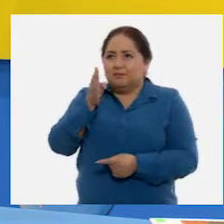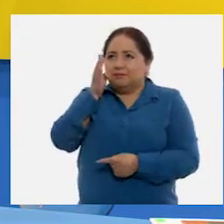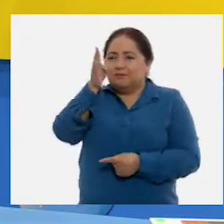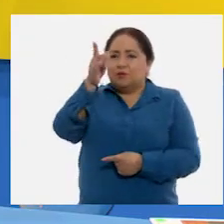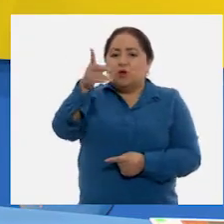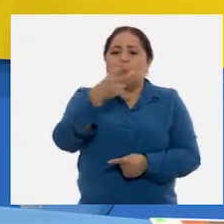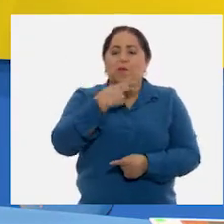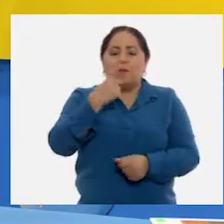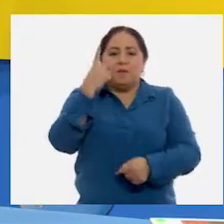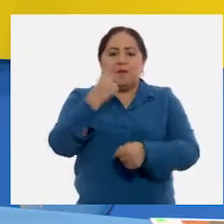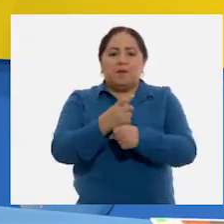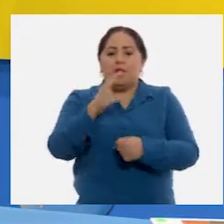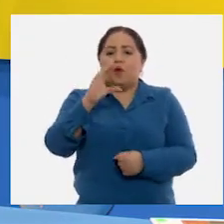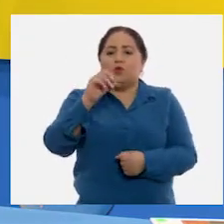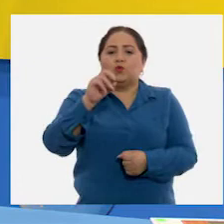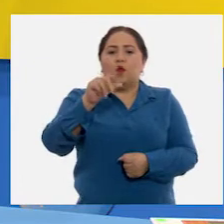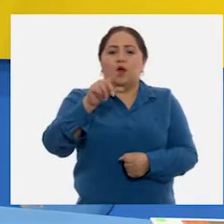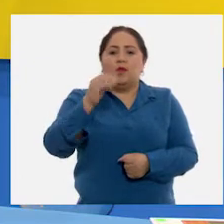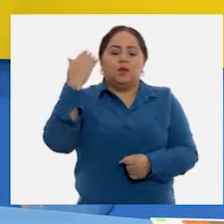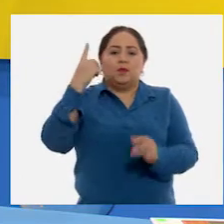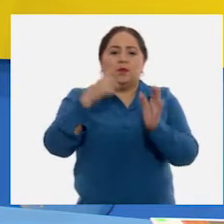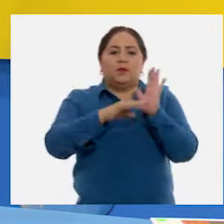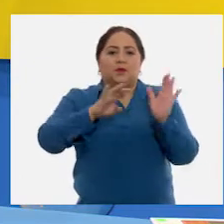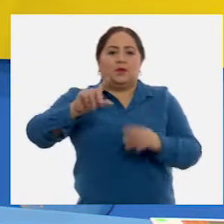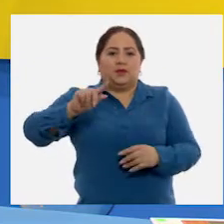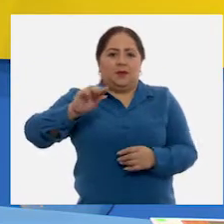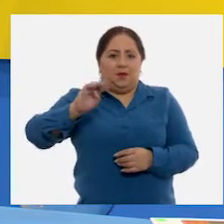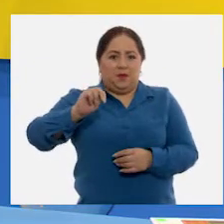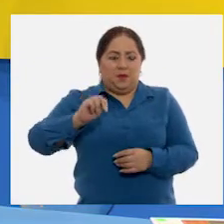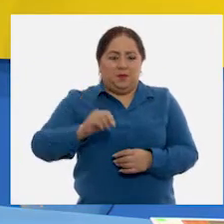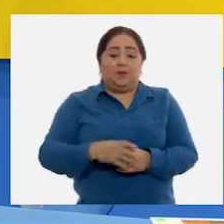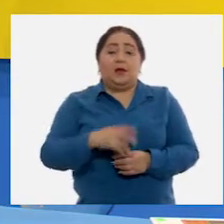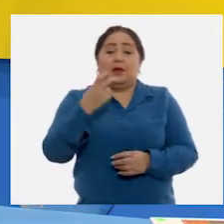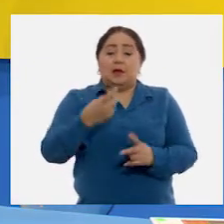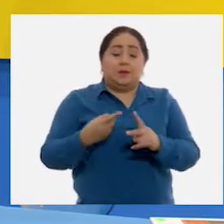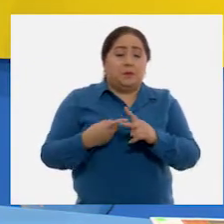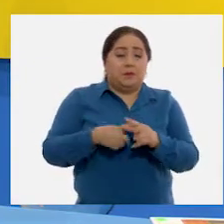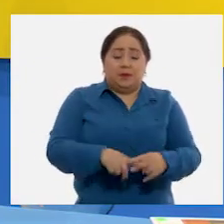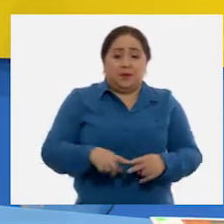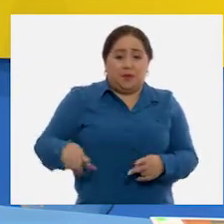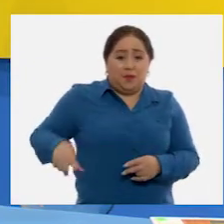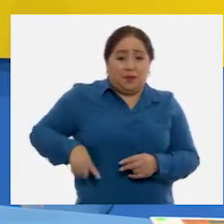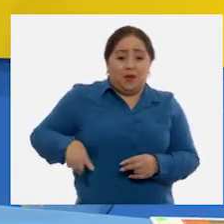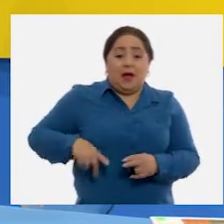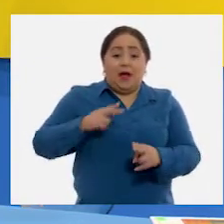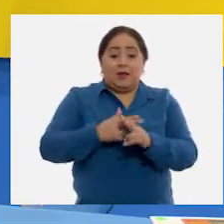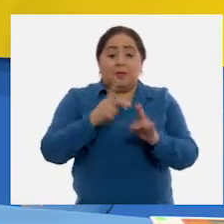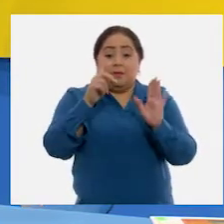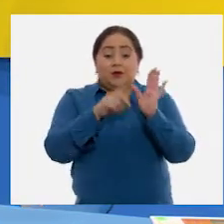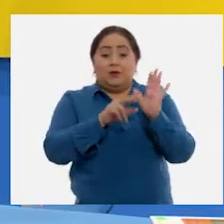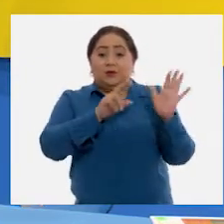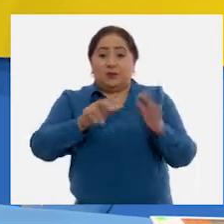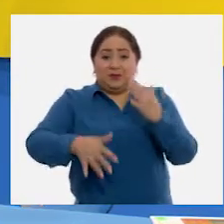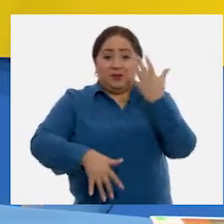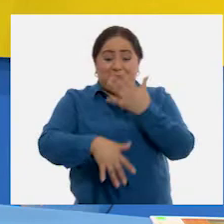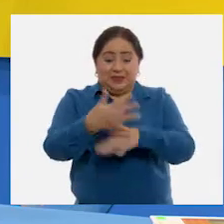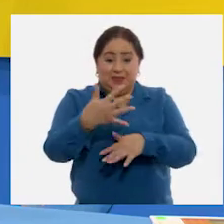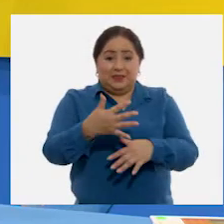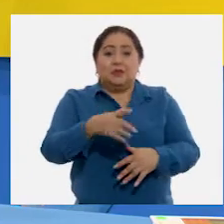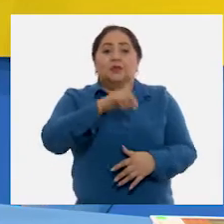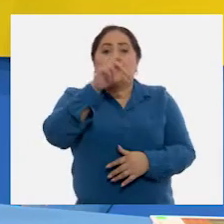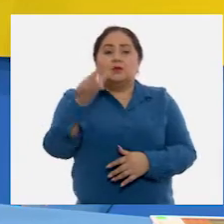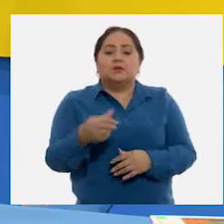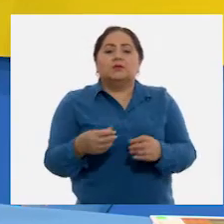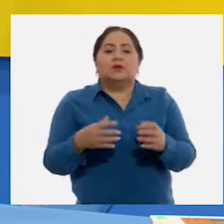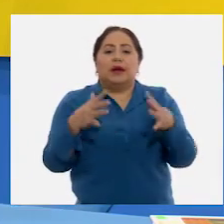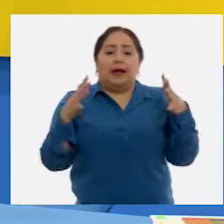primer cónsul en 1799. Desde el inicio de su gobierno hasta 1815 se gestaron